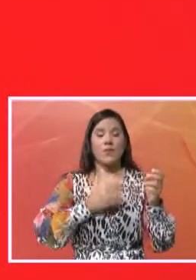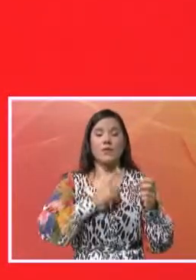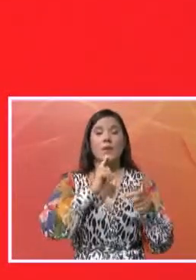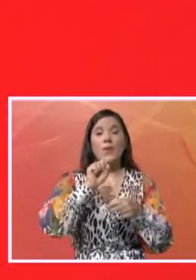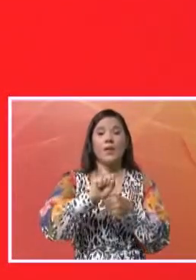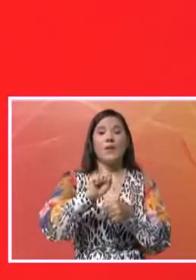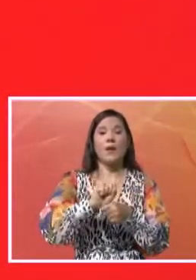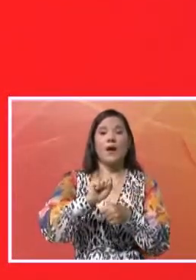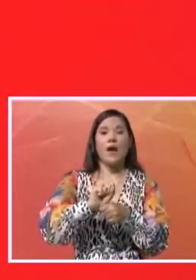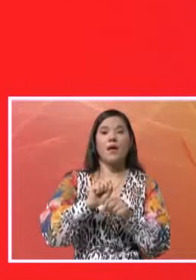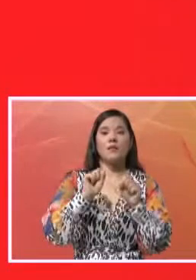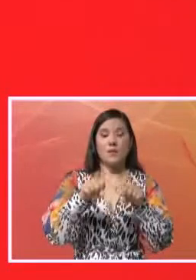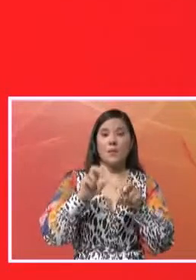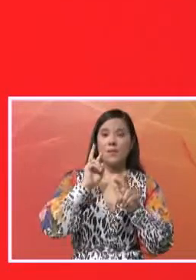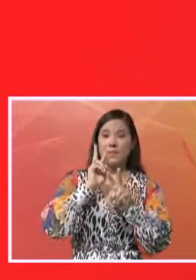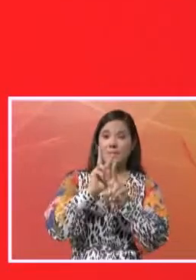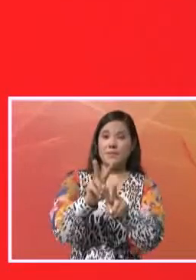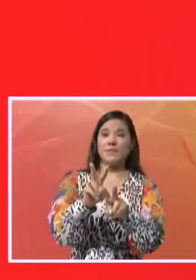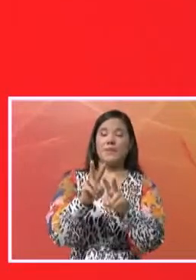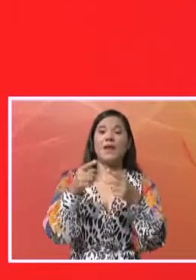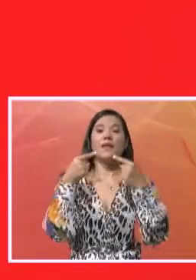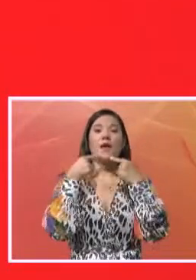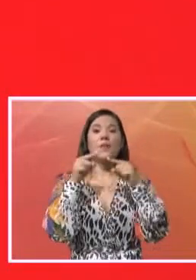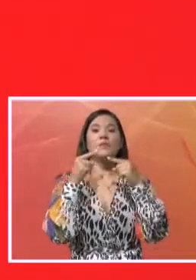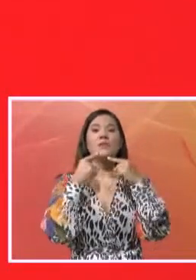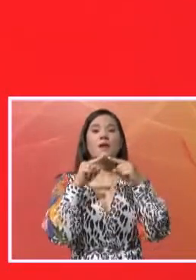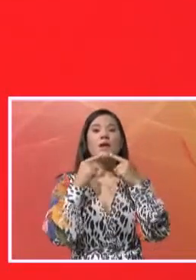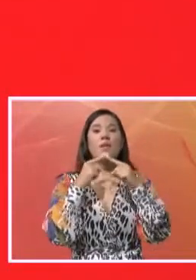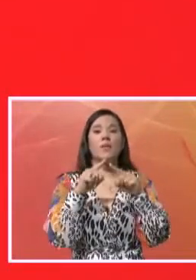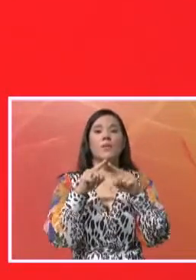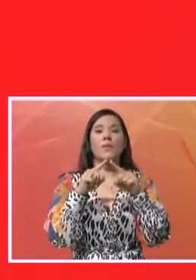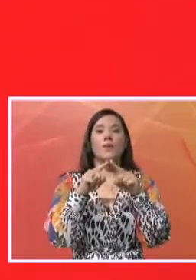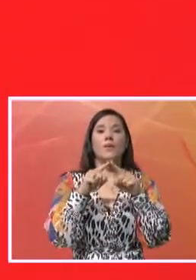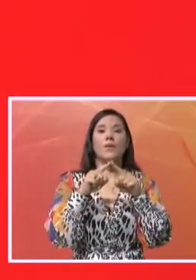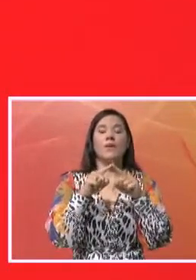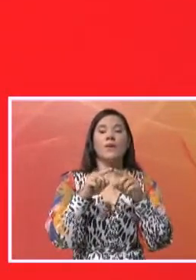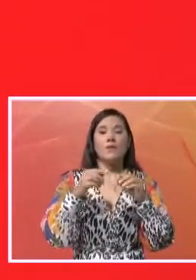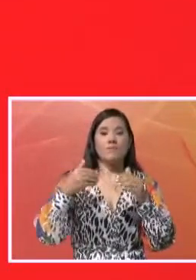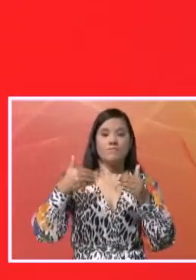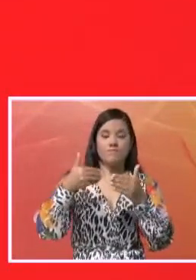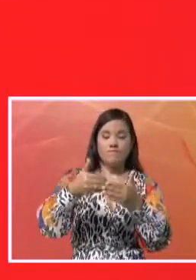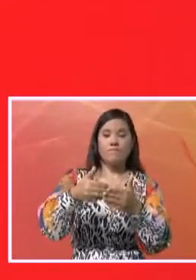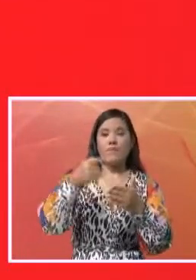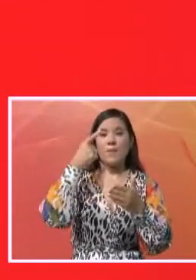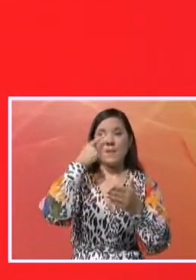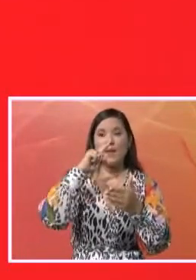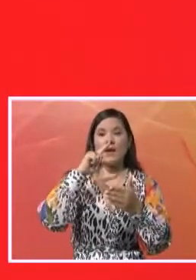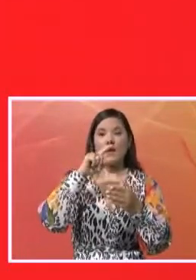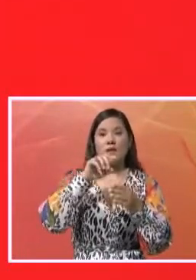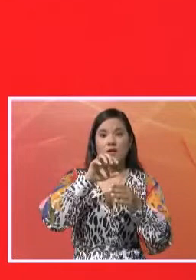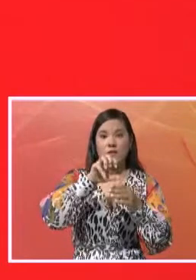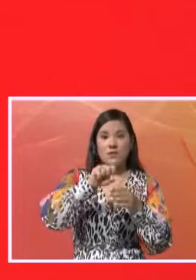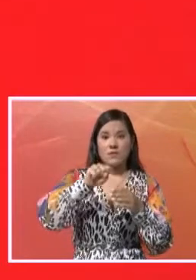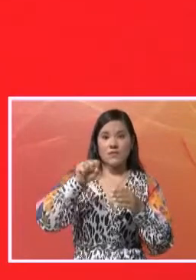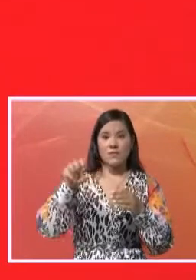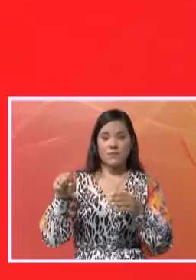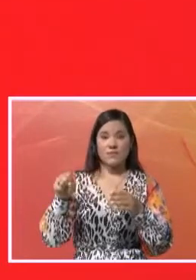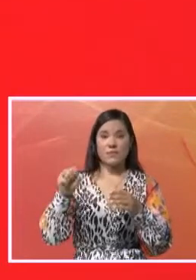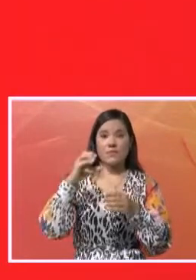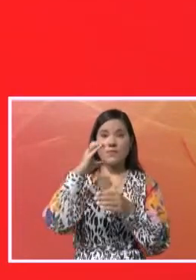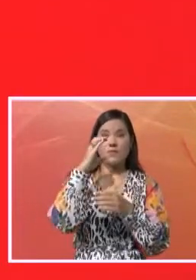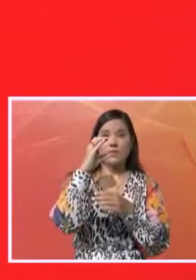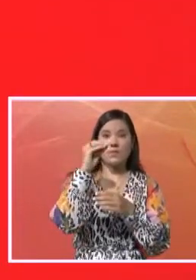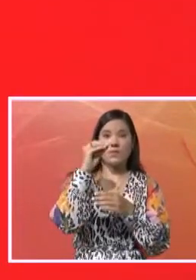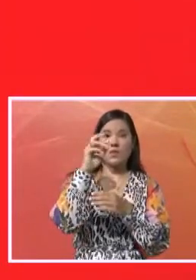ya también se ha anunciado la puesta en marcha para el seguro contributivo se constituye el